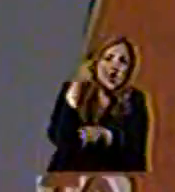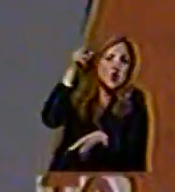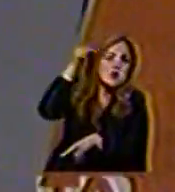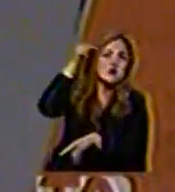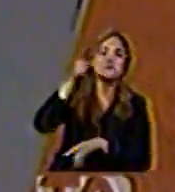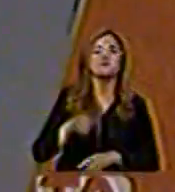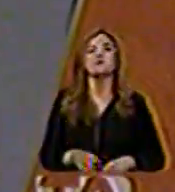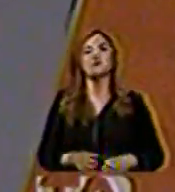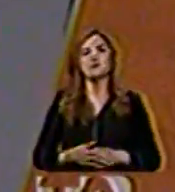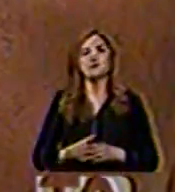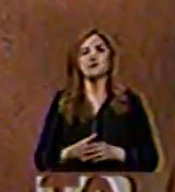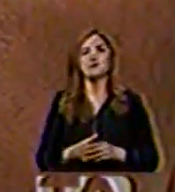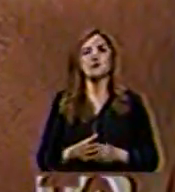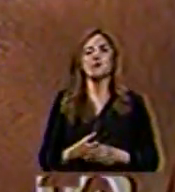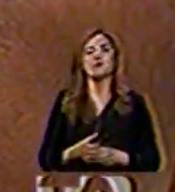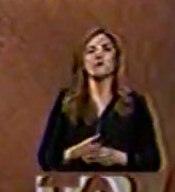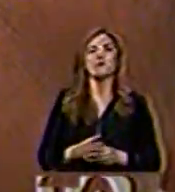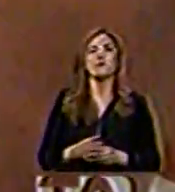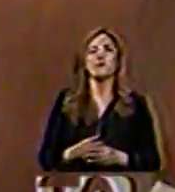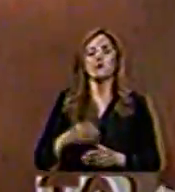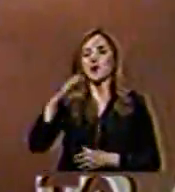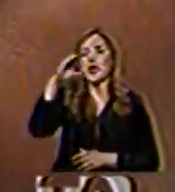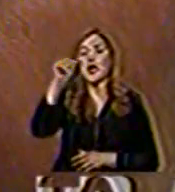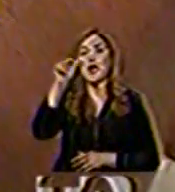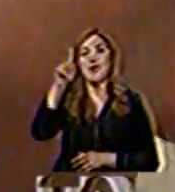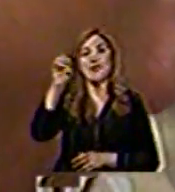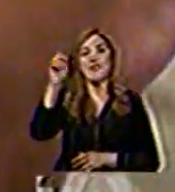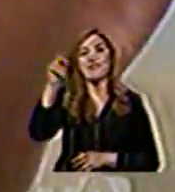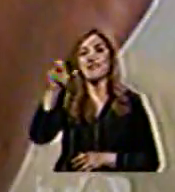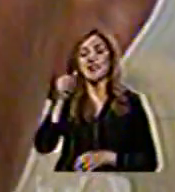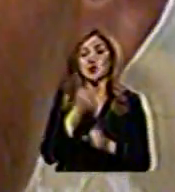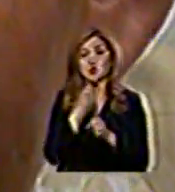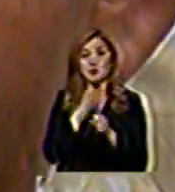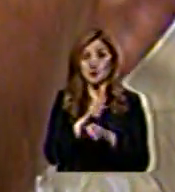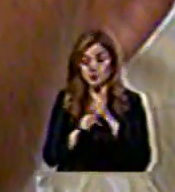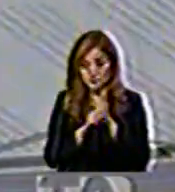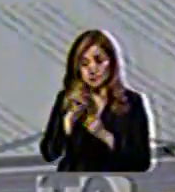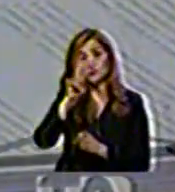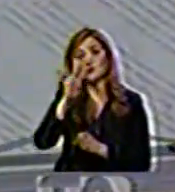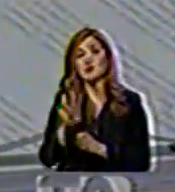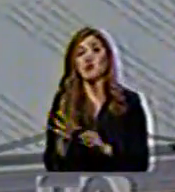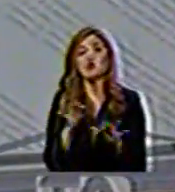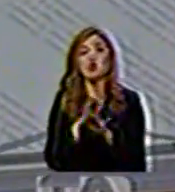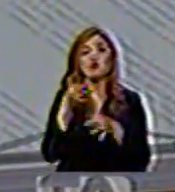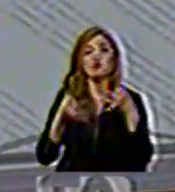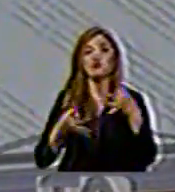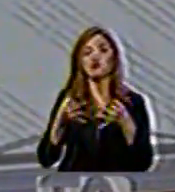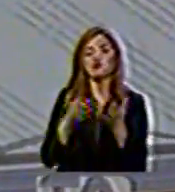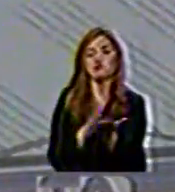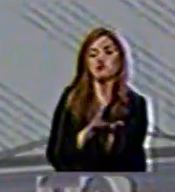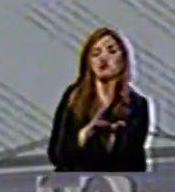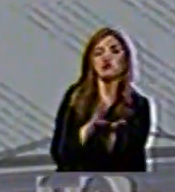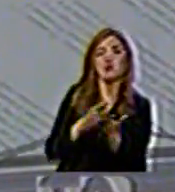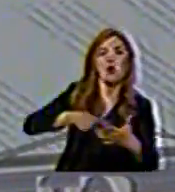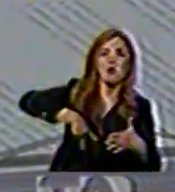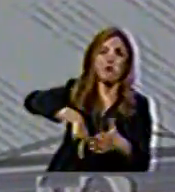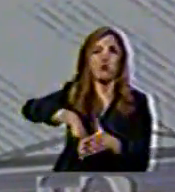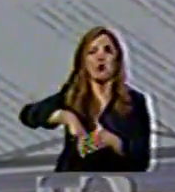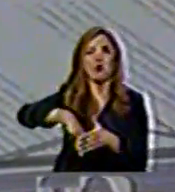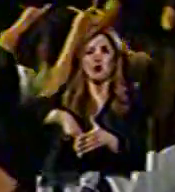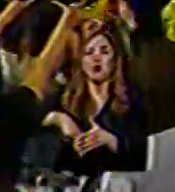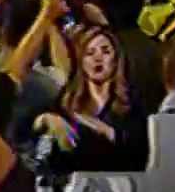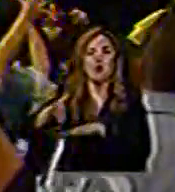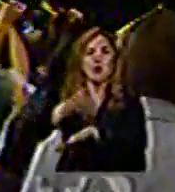gobierno. Juan Cadena trabajó por 24 años en la función judicial y frustró su carrera tras no haber aceptado